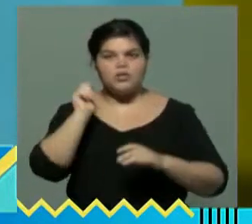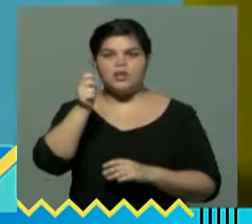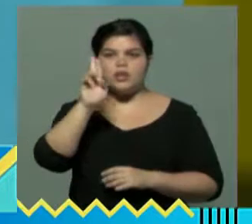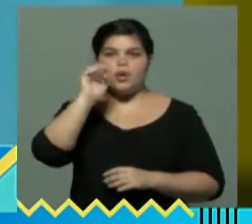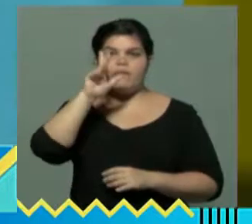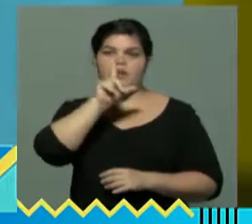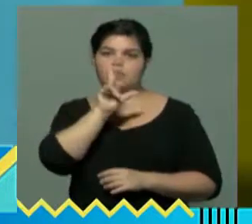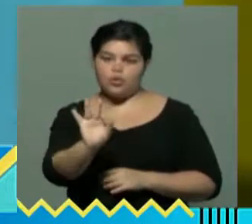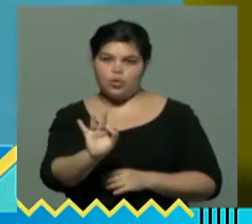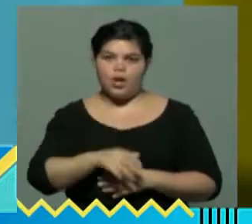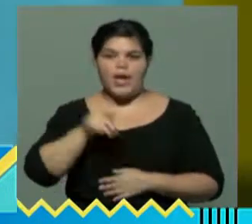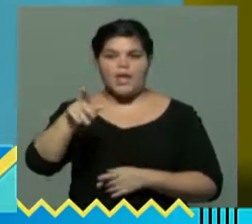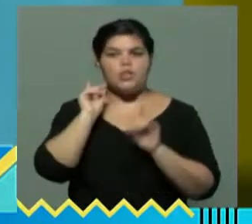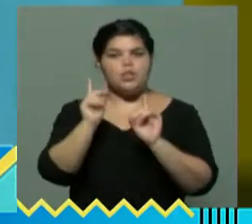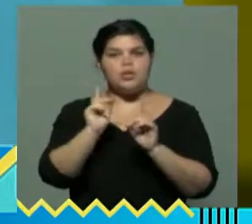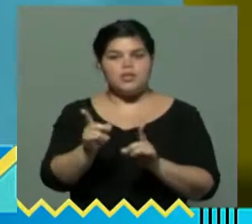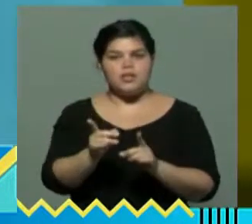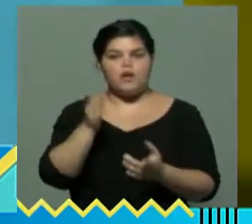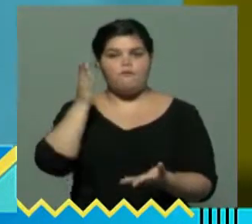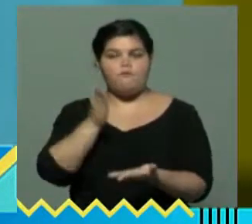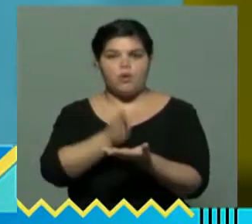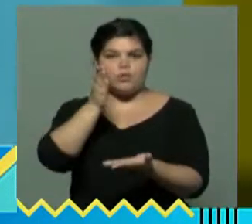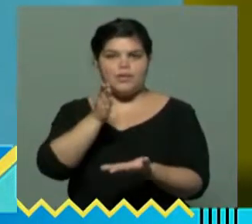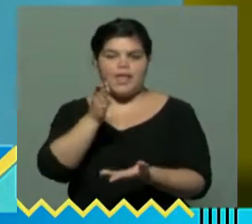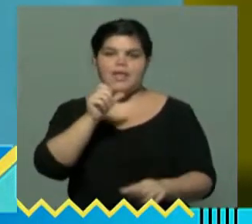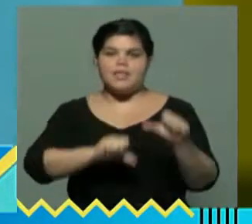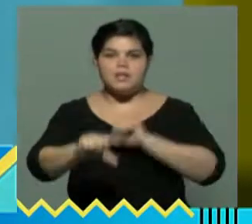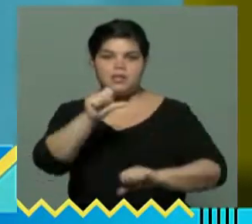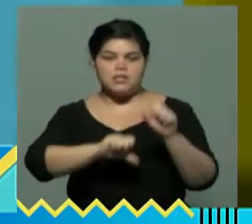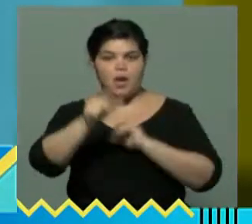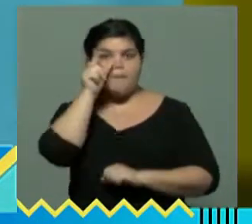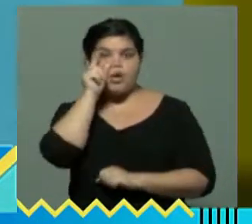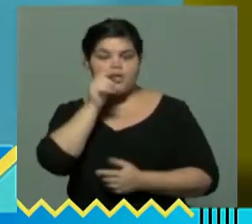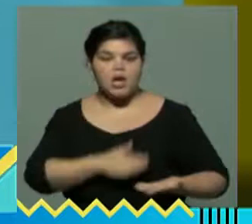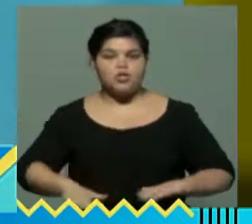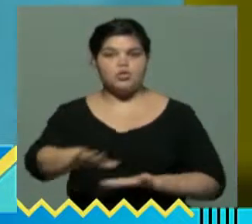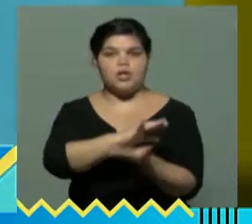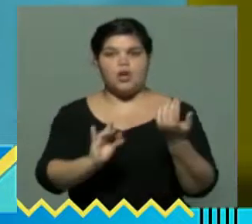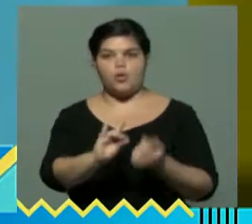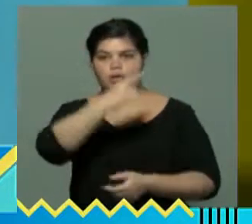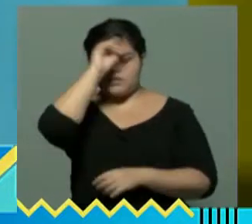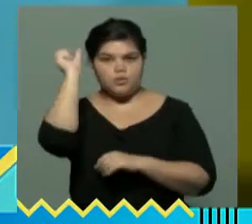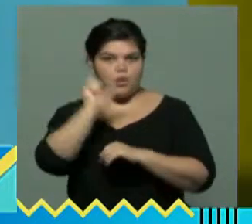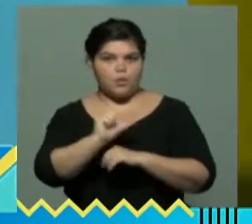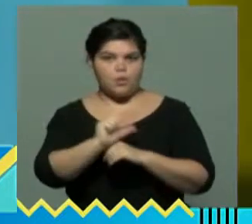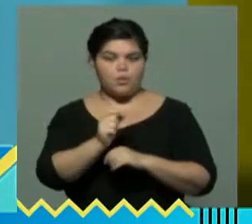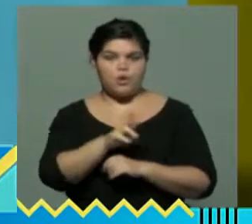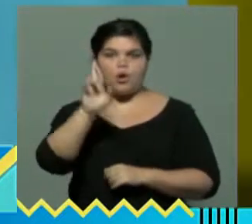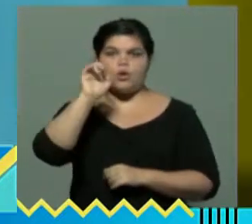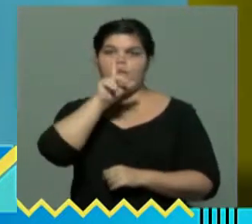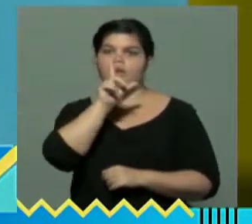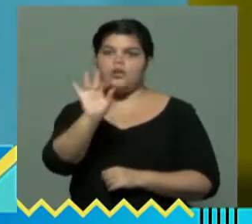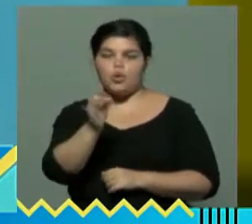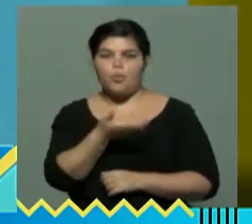Roberto Reutemann, docente de la Facultad de Ciencias Políticas y Sociales de la Universidad Nacional de Cuyo. Roberto, muy